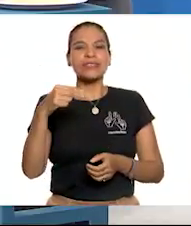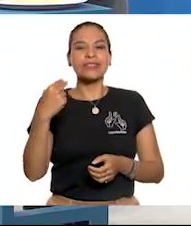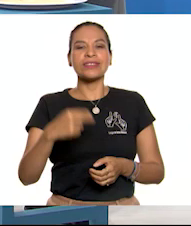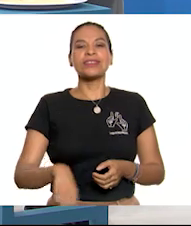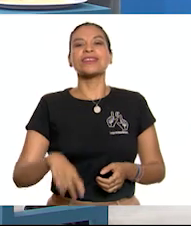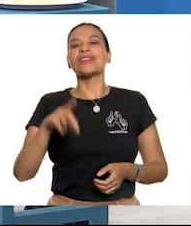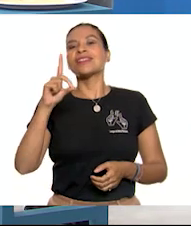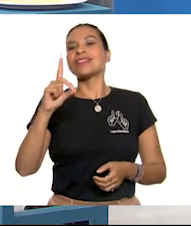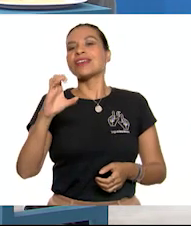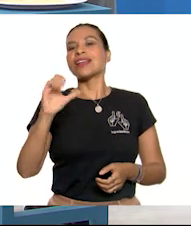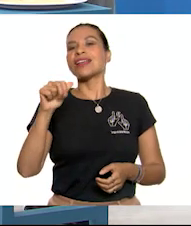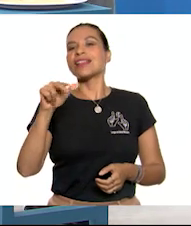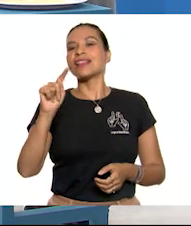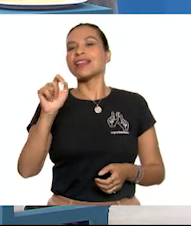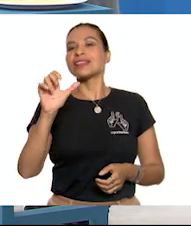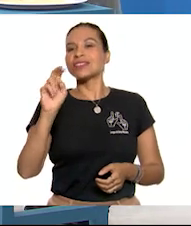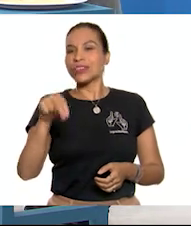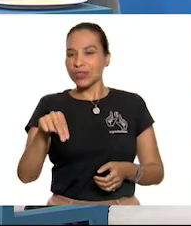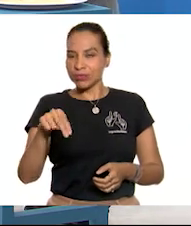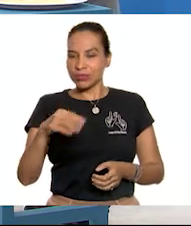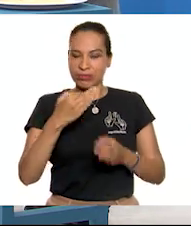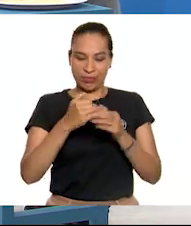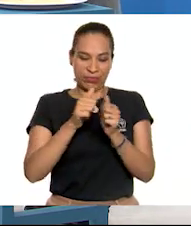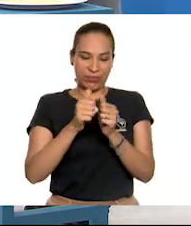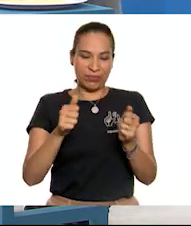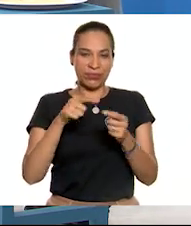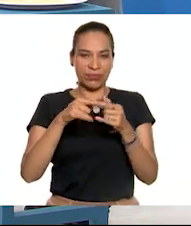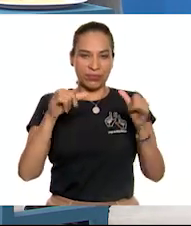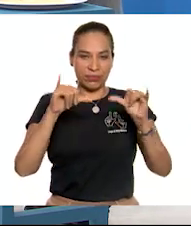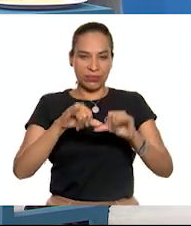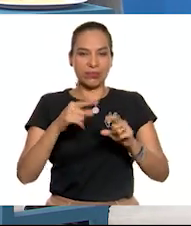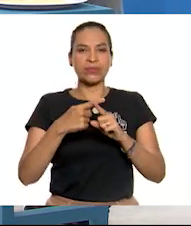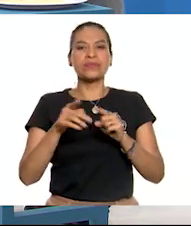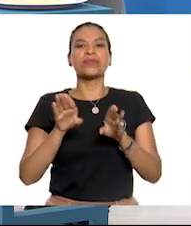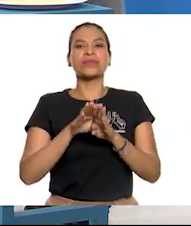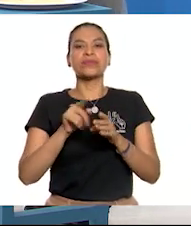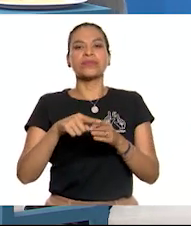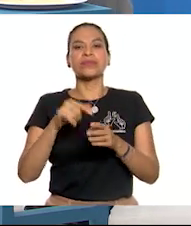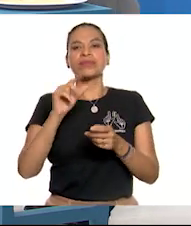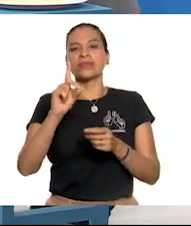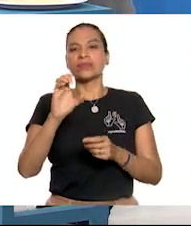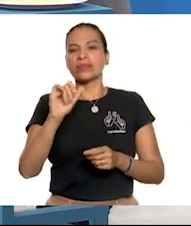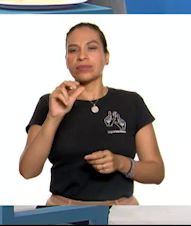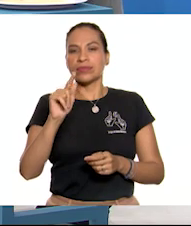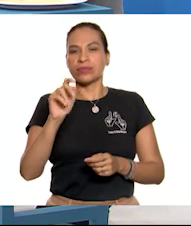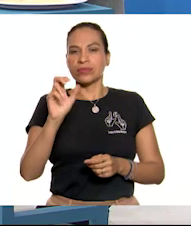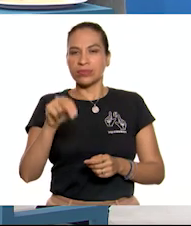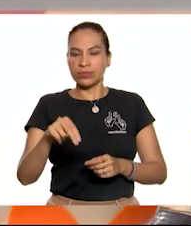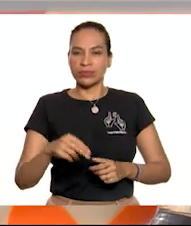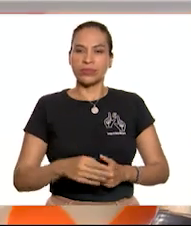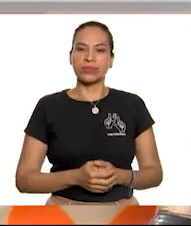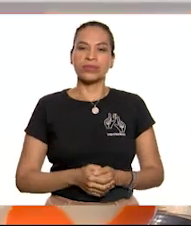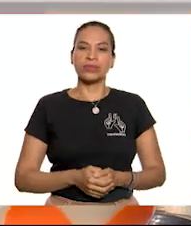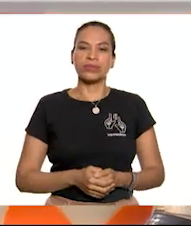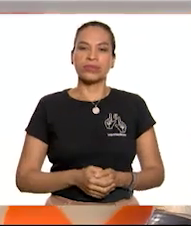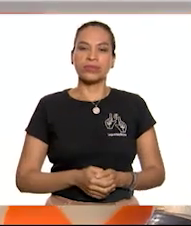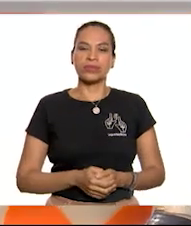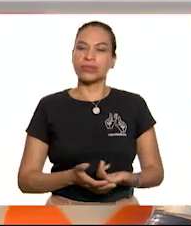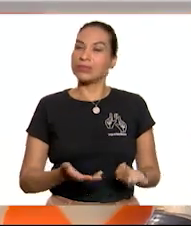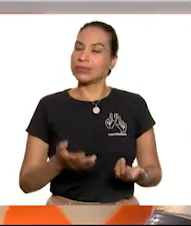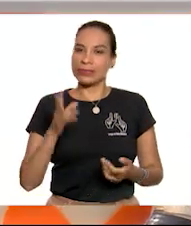le llama decantación. Estamos separando una mezcla a partir de la decantación.